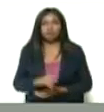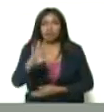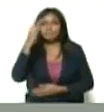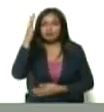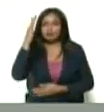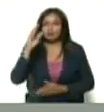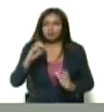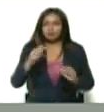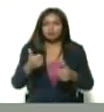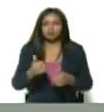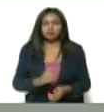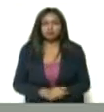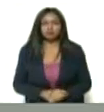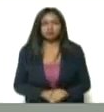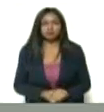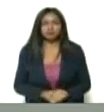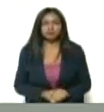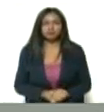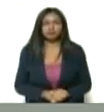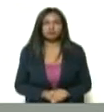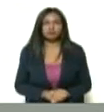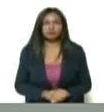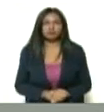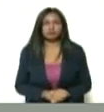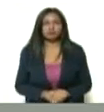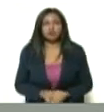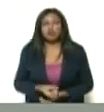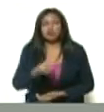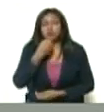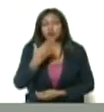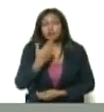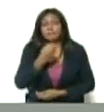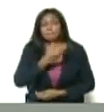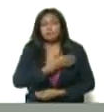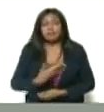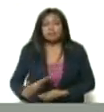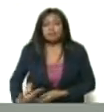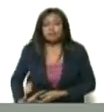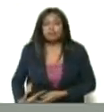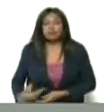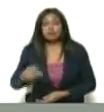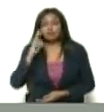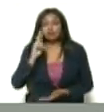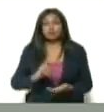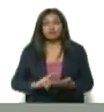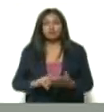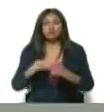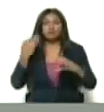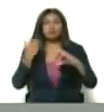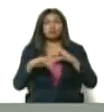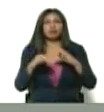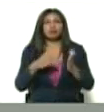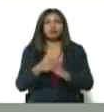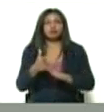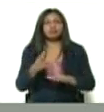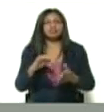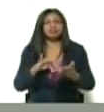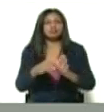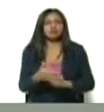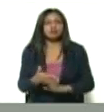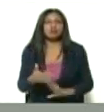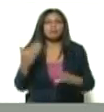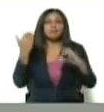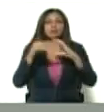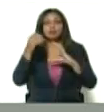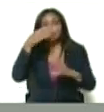esa iniciativa a William? Bueno, presidente, una carta y un mensaje sobre todo, ¿no? Que es un mensaje